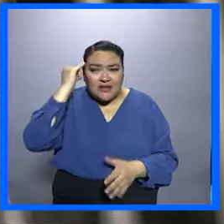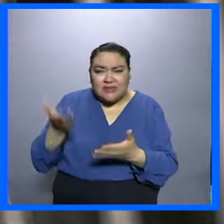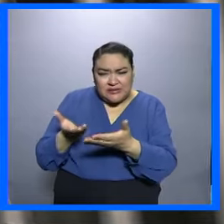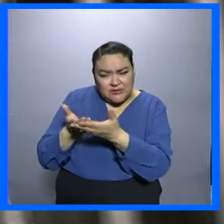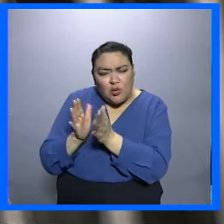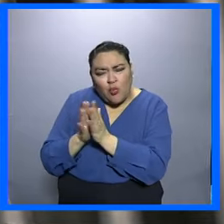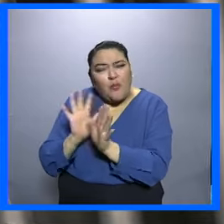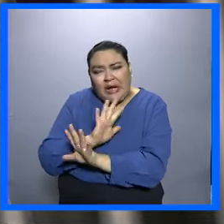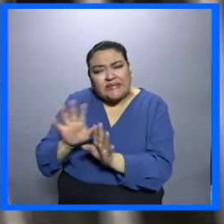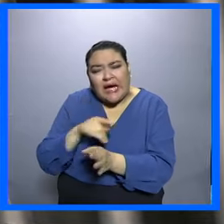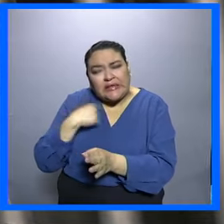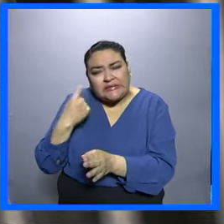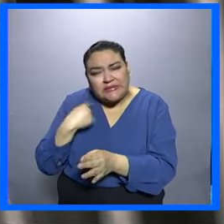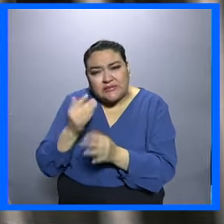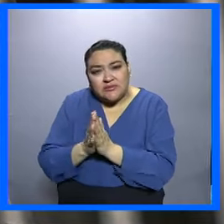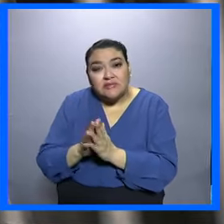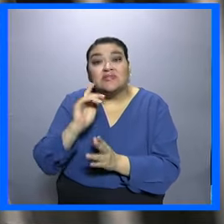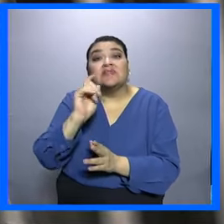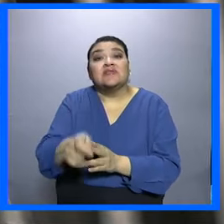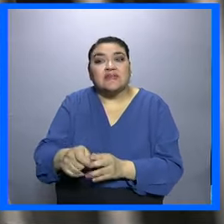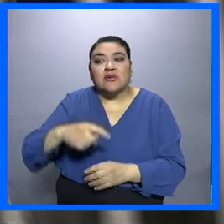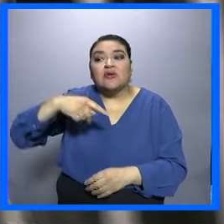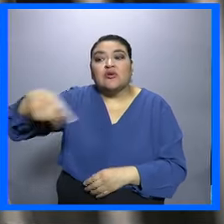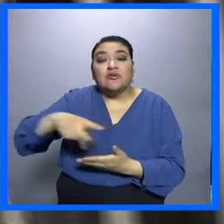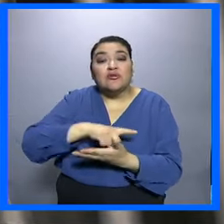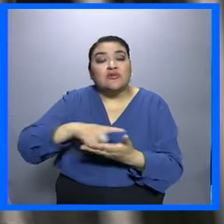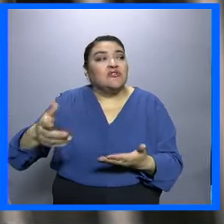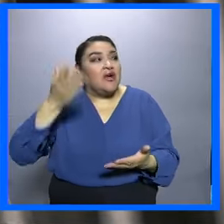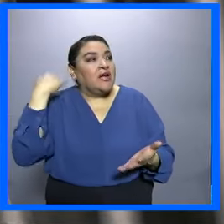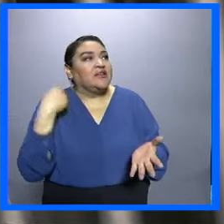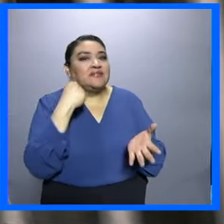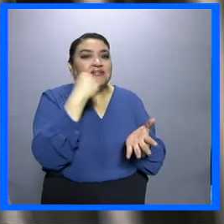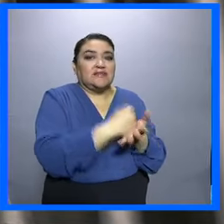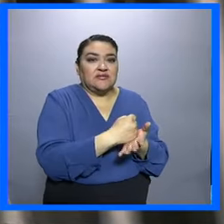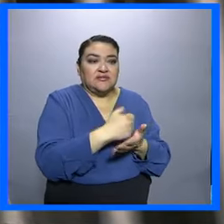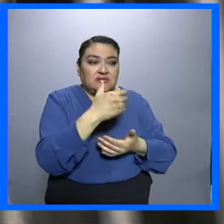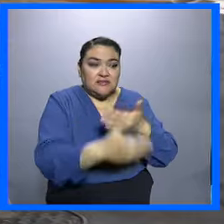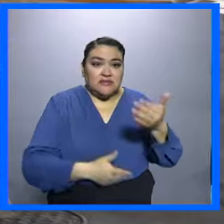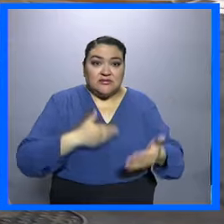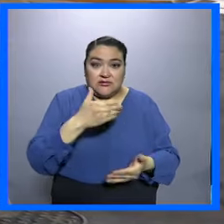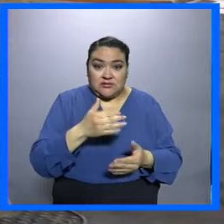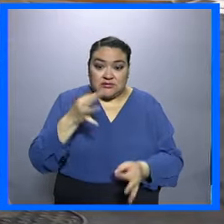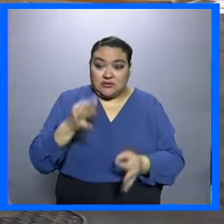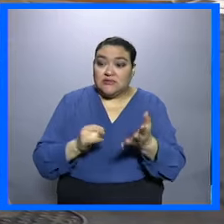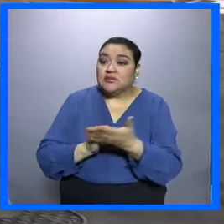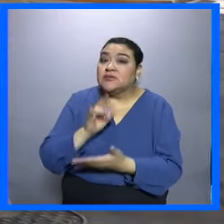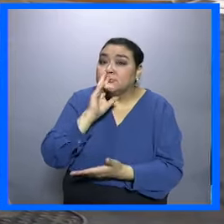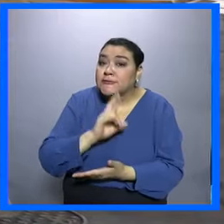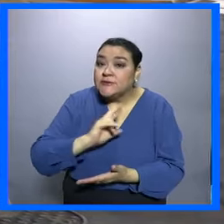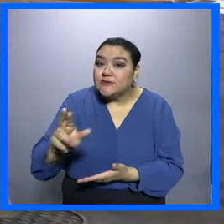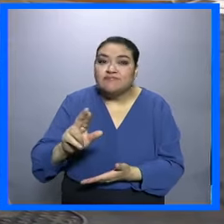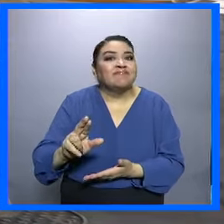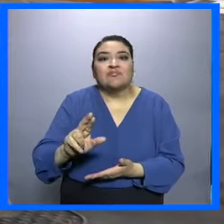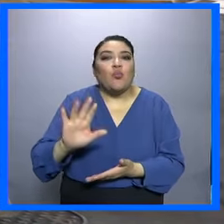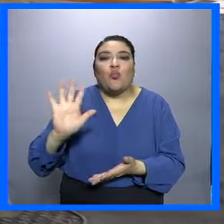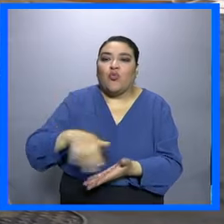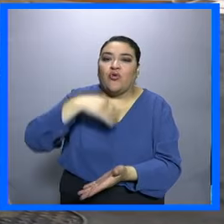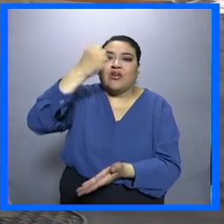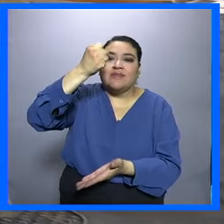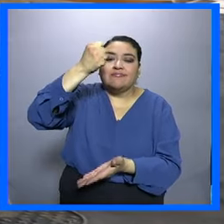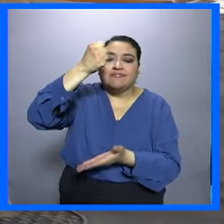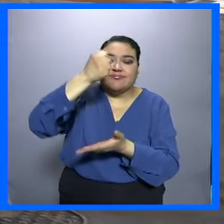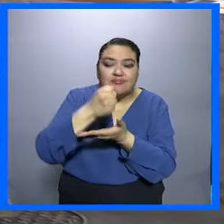las autoridades, implicaría que los derechos exigidos no podrían ser resueltos en la sentencia, pues se aplicaría el recorte como si